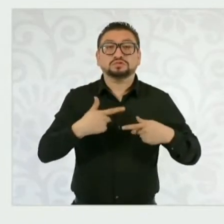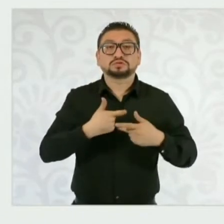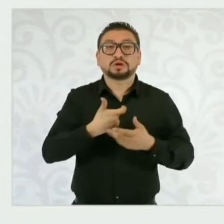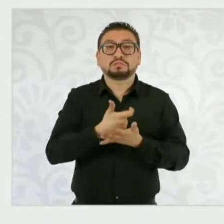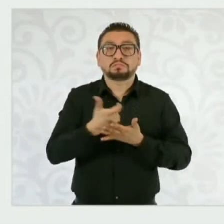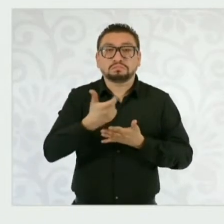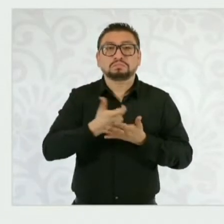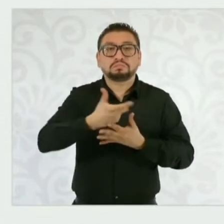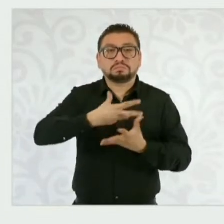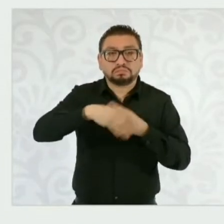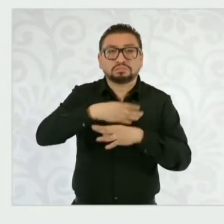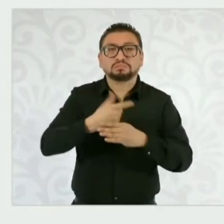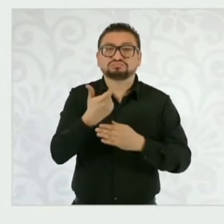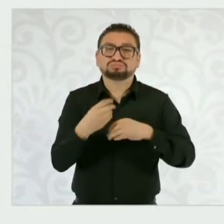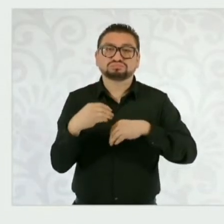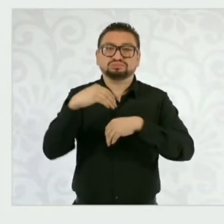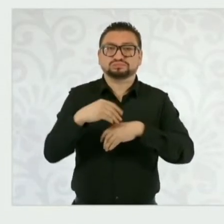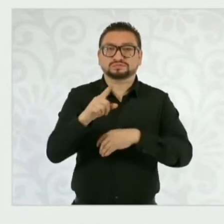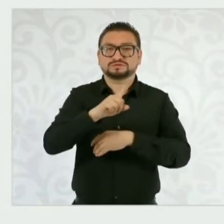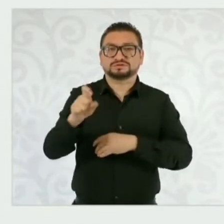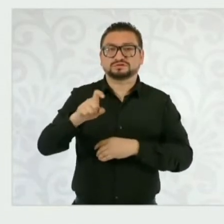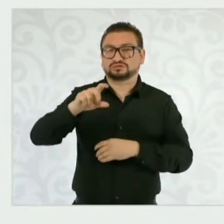tenido un incremento promedio de